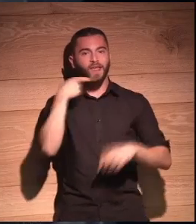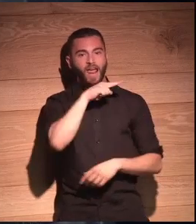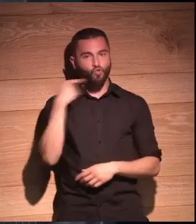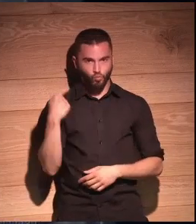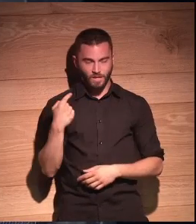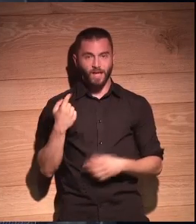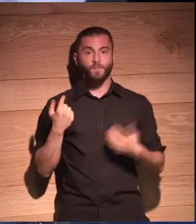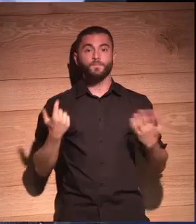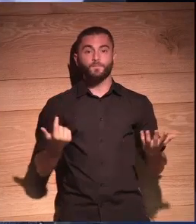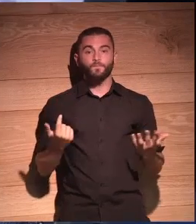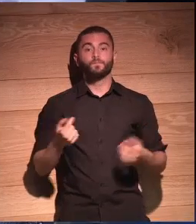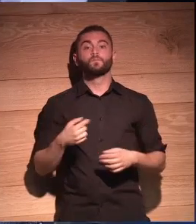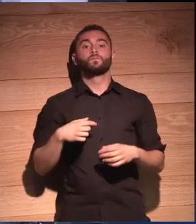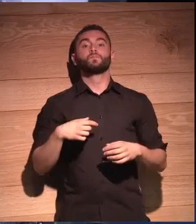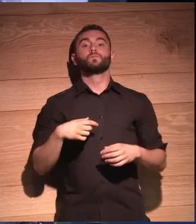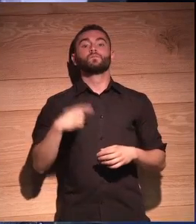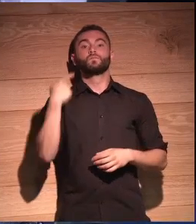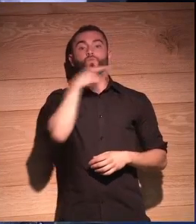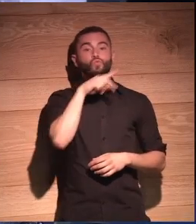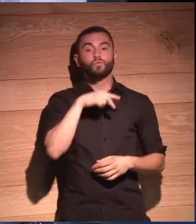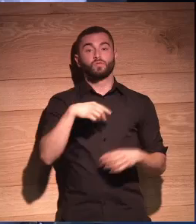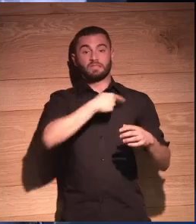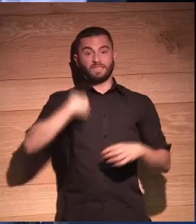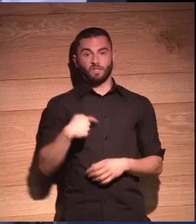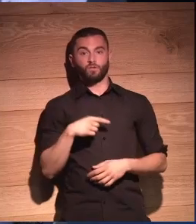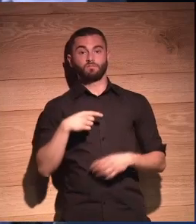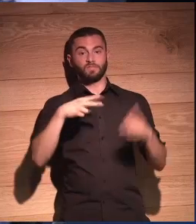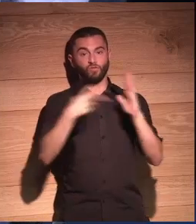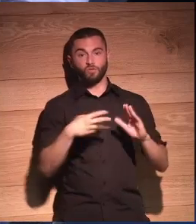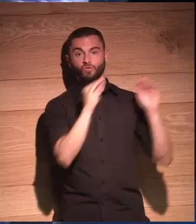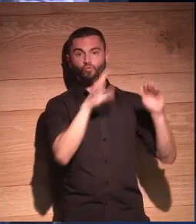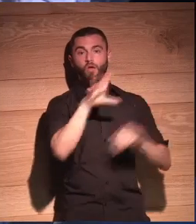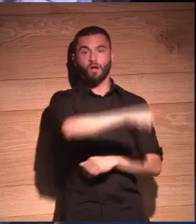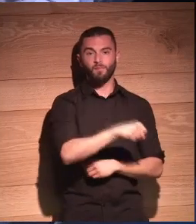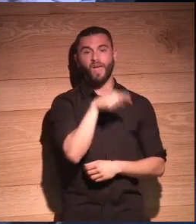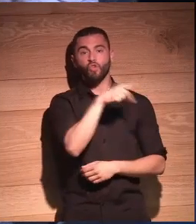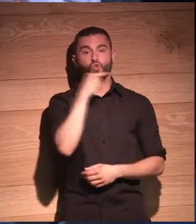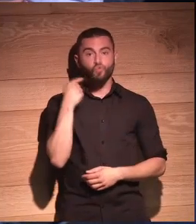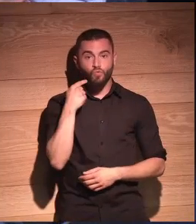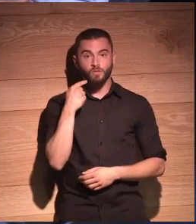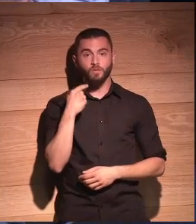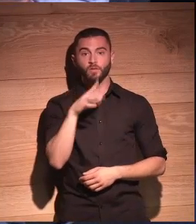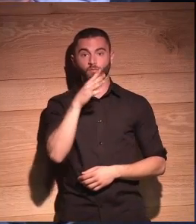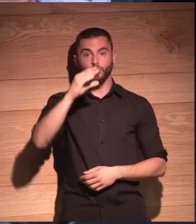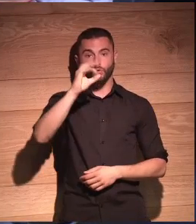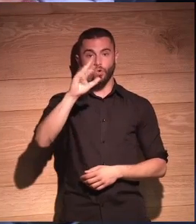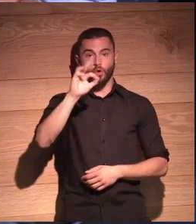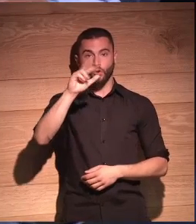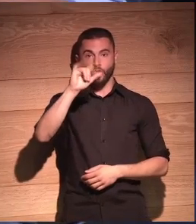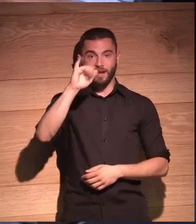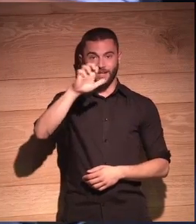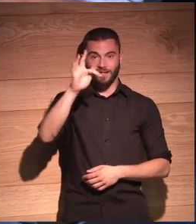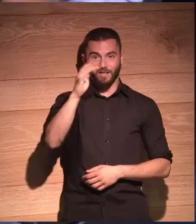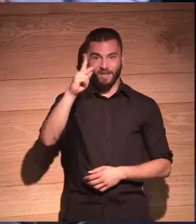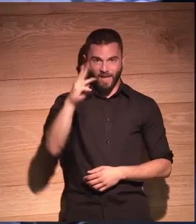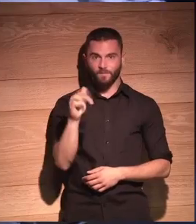rusa, quiero decir, han comprado la tecnología a los rusos. Y bueno, los rusos con la muerte de Korolev en el